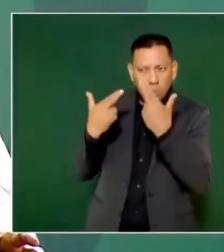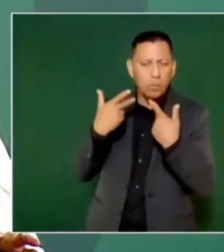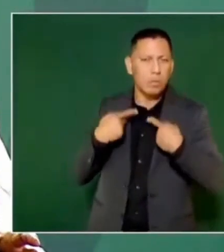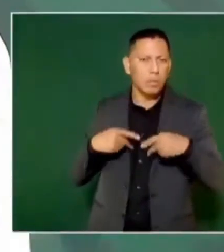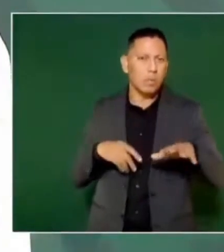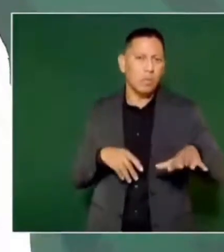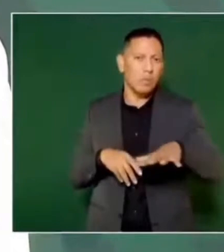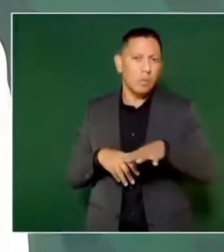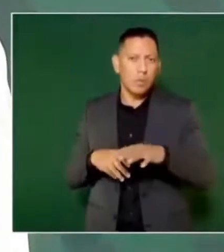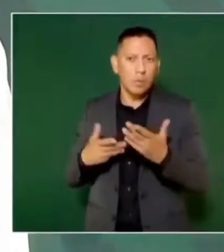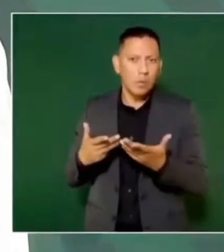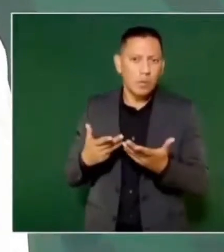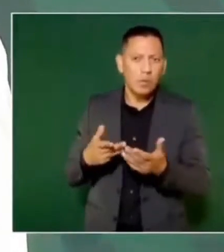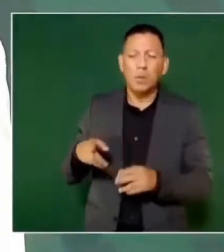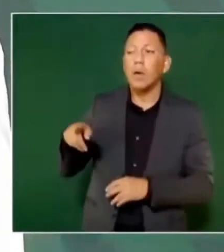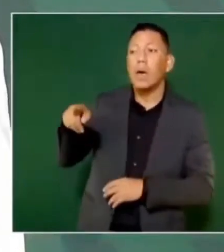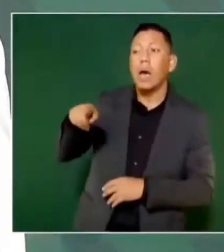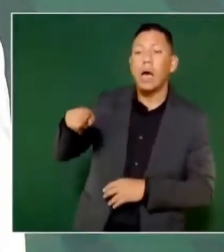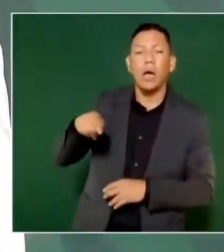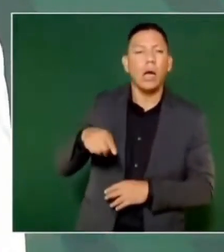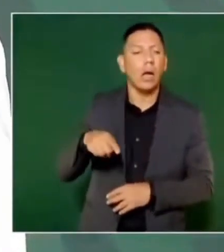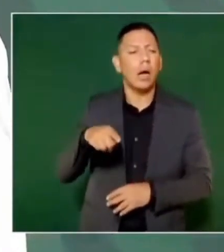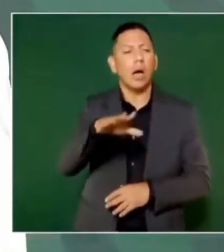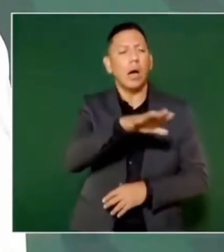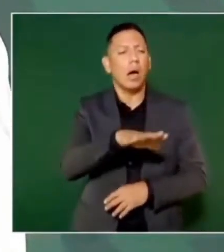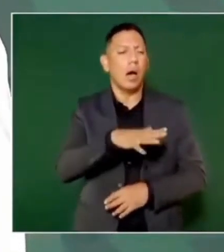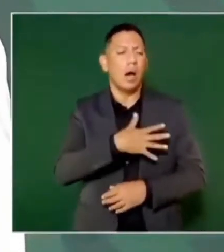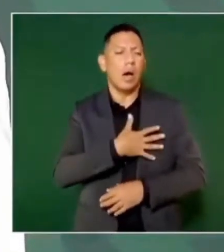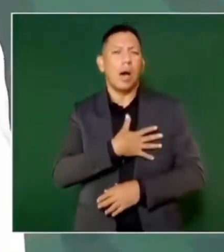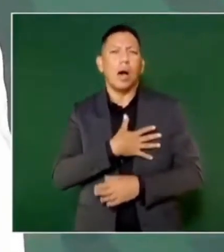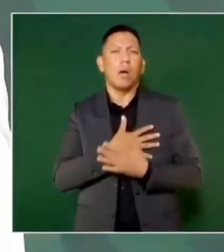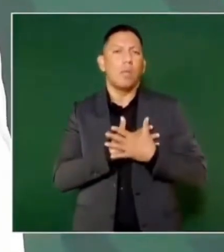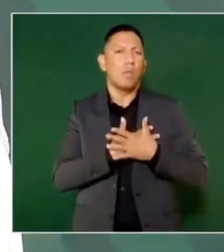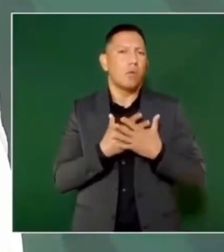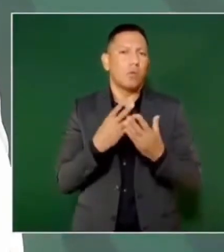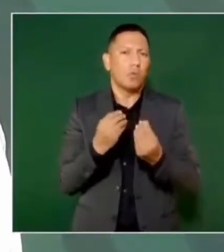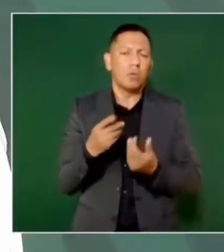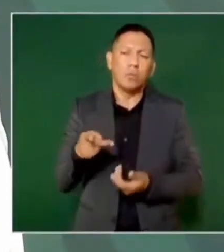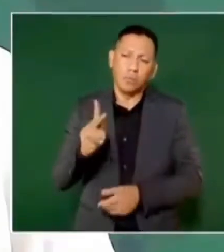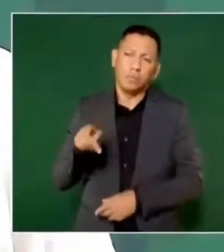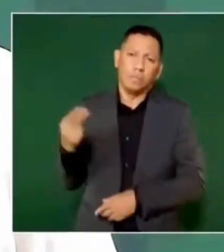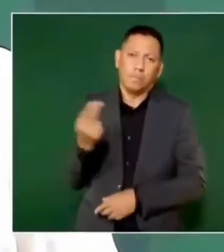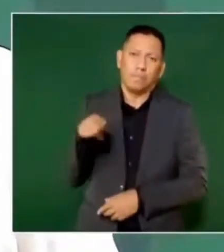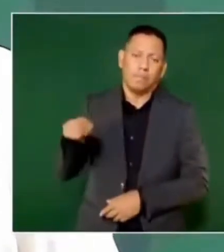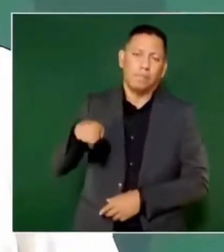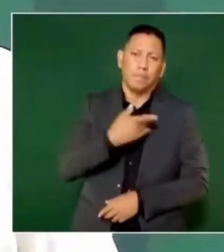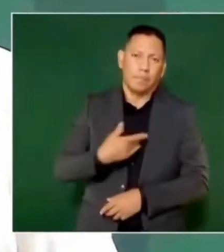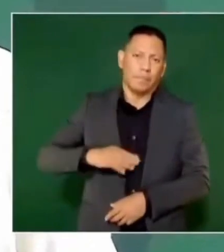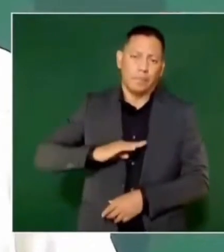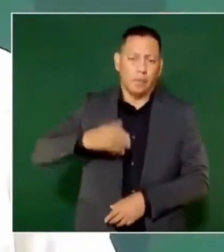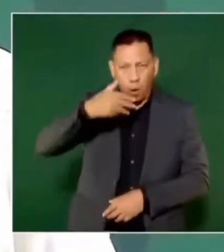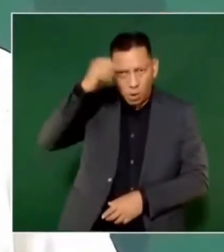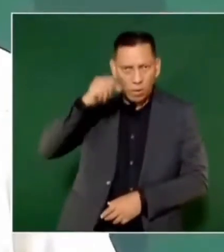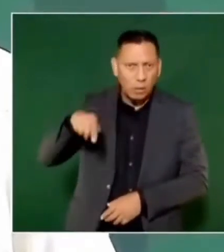le llega a tener amor al pueblo, que cuando menos le tenga respeto al pueblo.